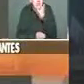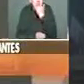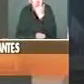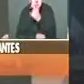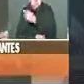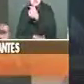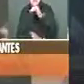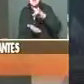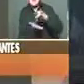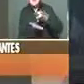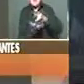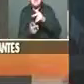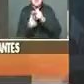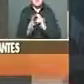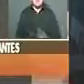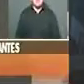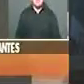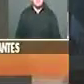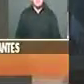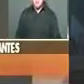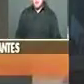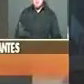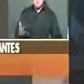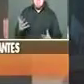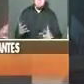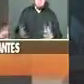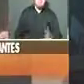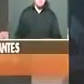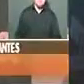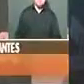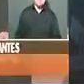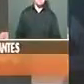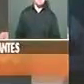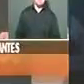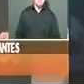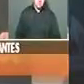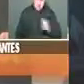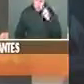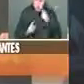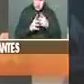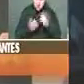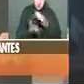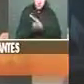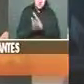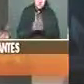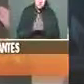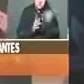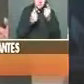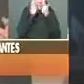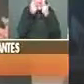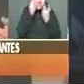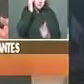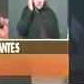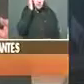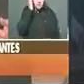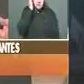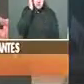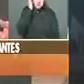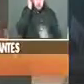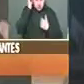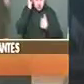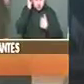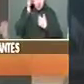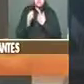quedaron debiendo, se quedaron sin argumentos. Esa es la paz a la que nos invita Juan Manuel Santos. Nosotros somos amigos de la